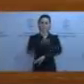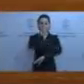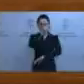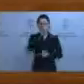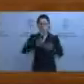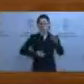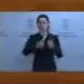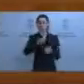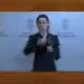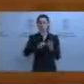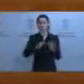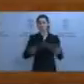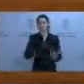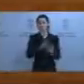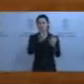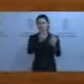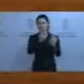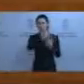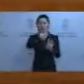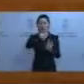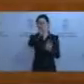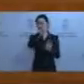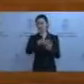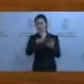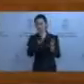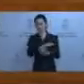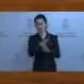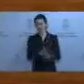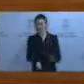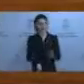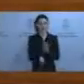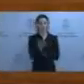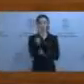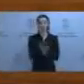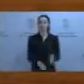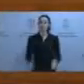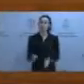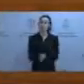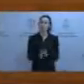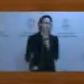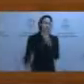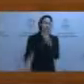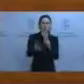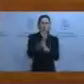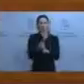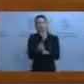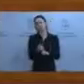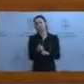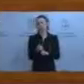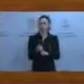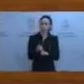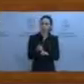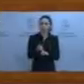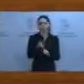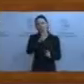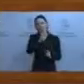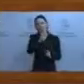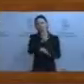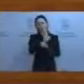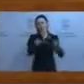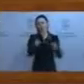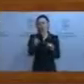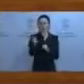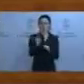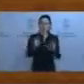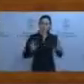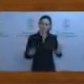y que ha hecho crecer las raíces del problema y que mucho nos costará arrancar definitivamente. No digo imposible, sino difícil, muy difícil.